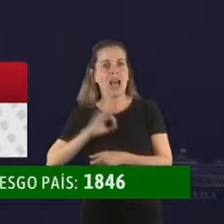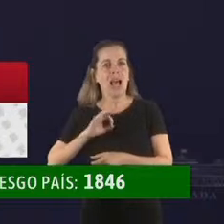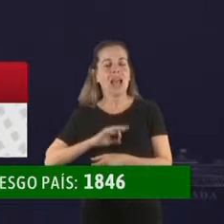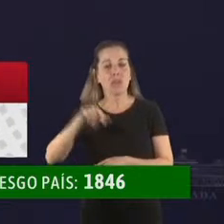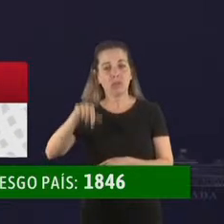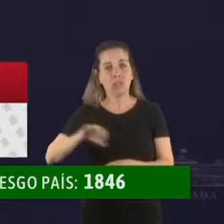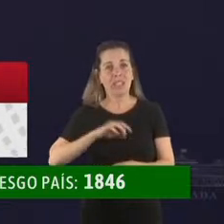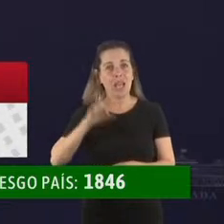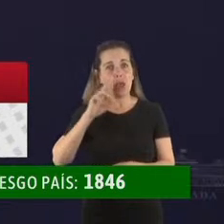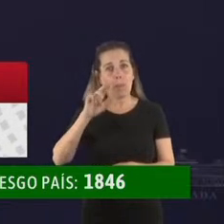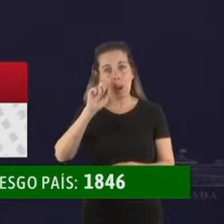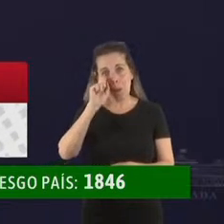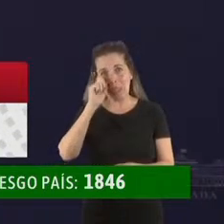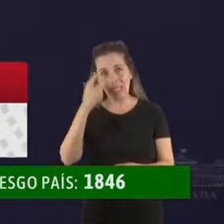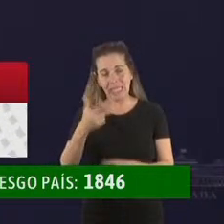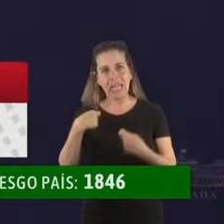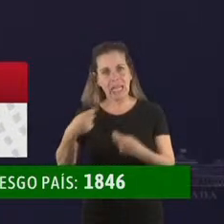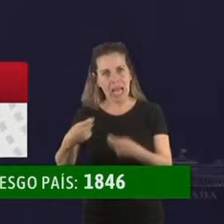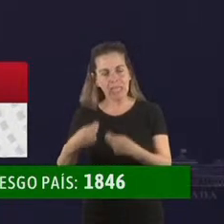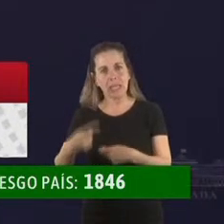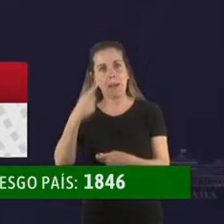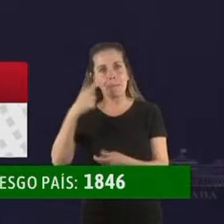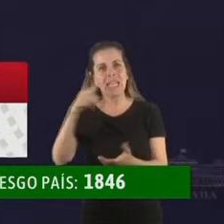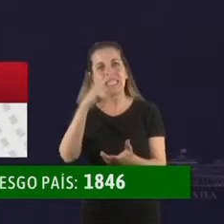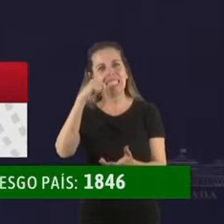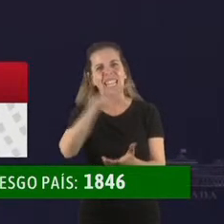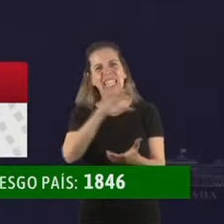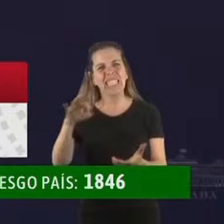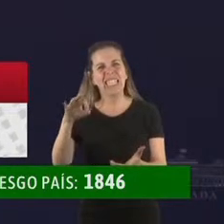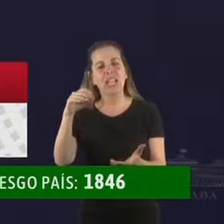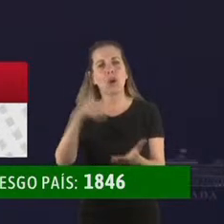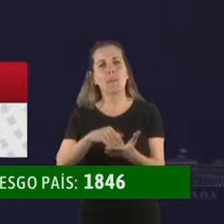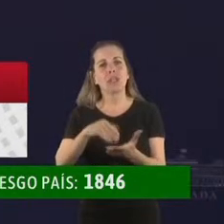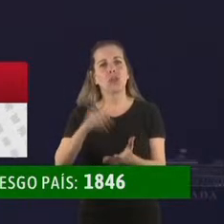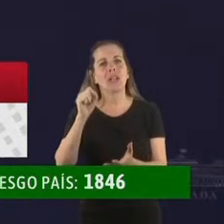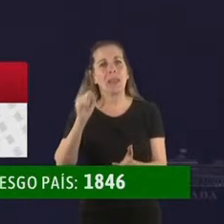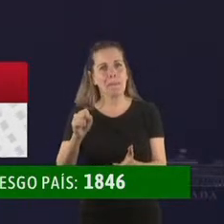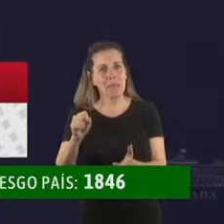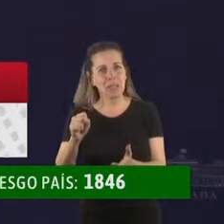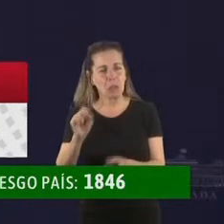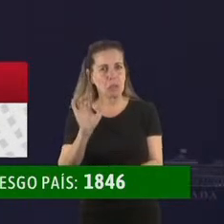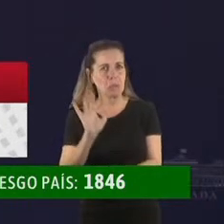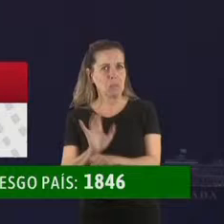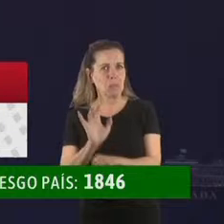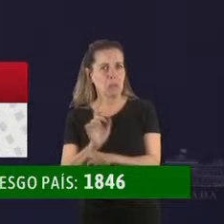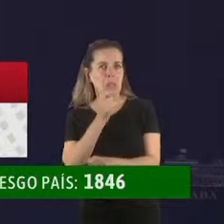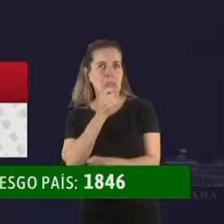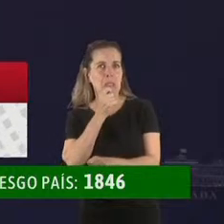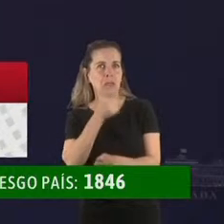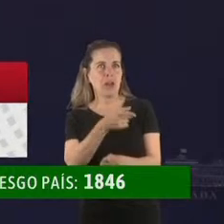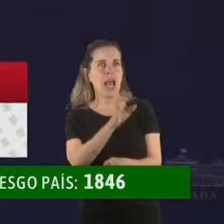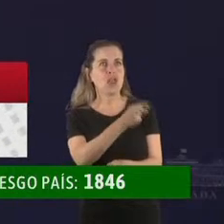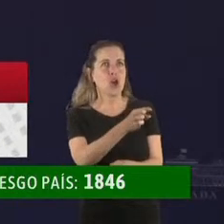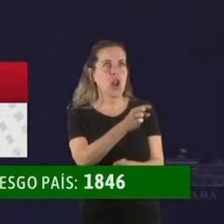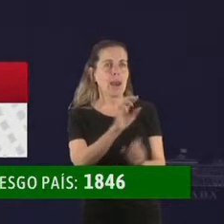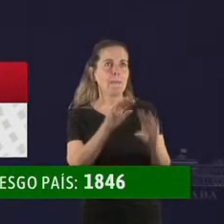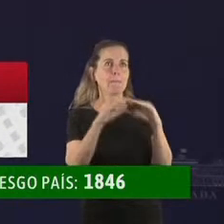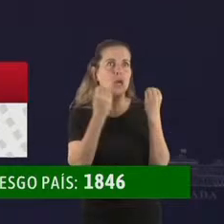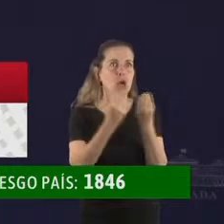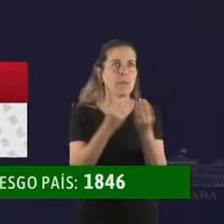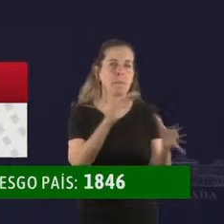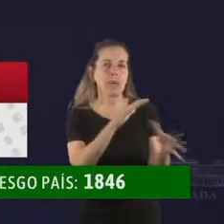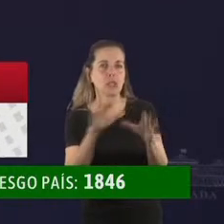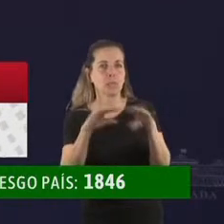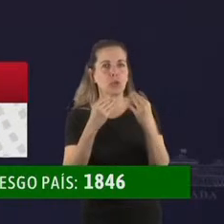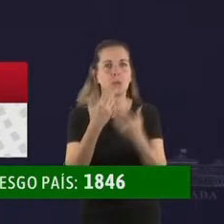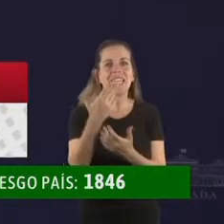1700 millones de pesos algo así como cuando se toma el el valor del dólar promedio cerca de 3